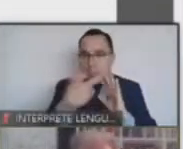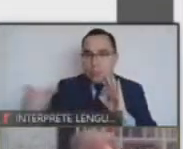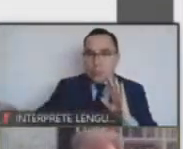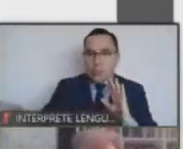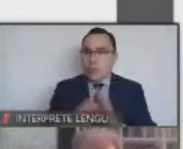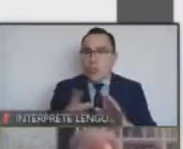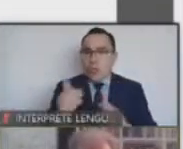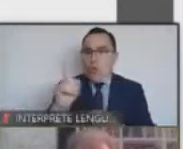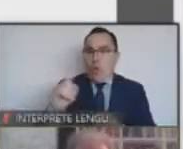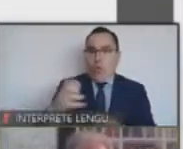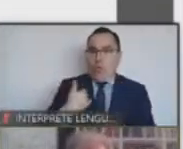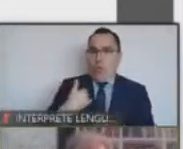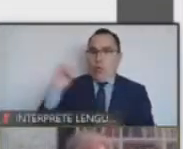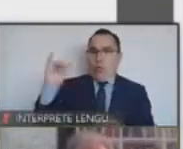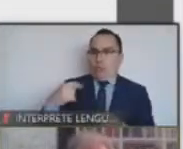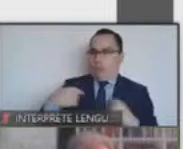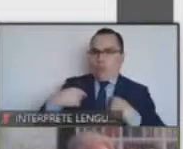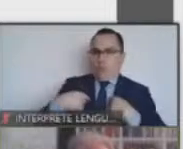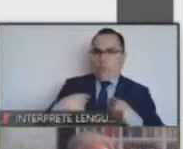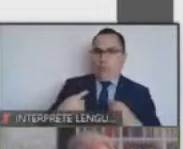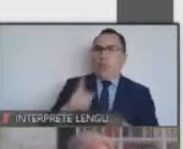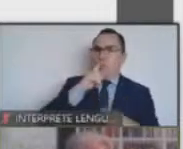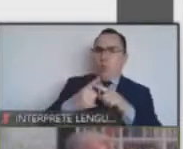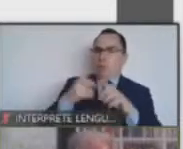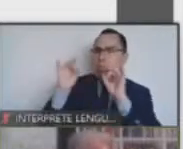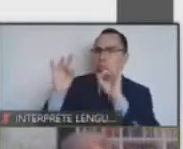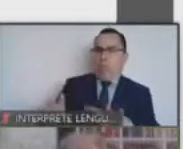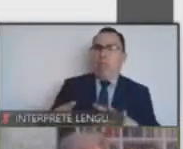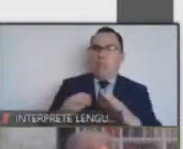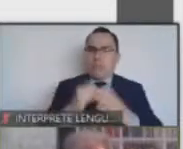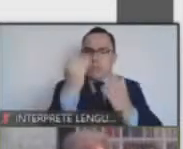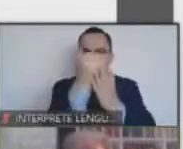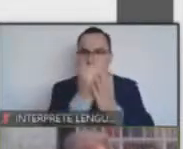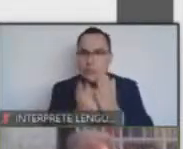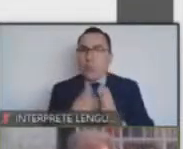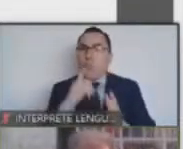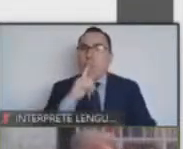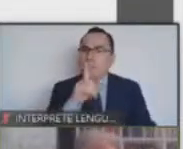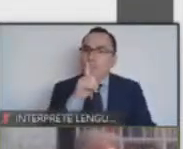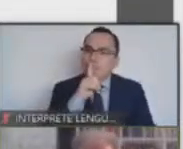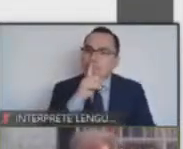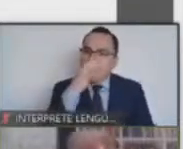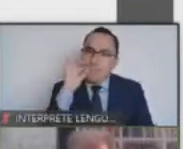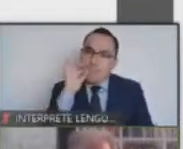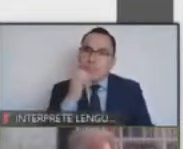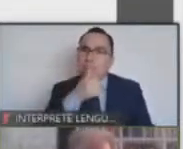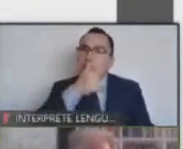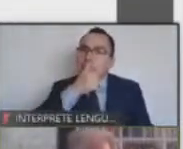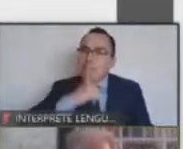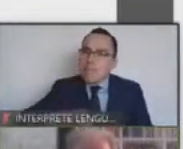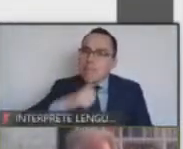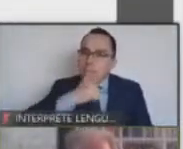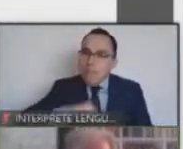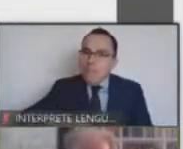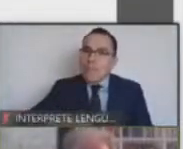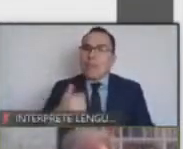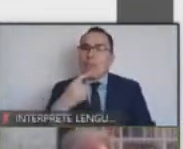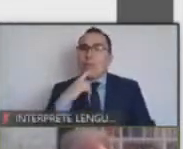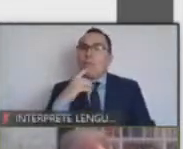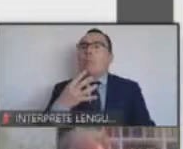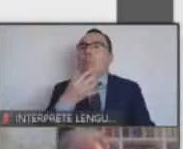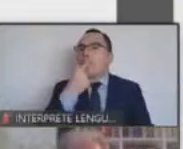la persona, obviamente esto hay que anonimizarlo, tengo la misma dificultad que nuestro presidente de la Corte Suprema con esa difícil